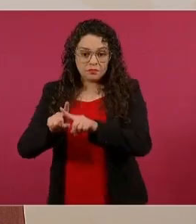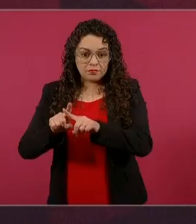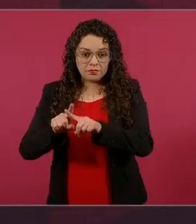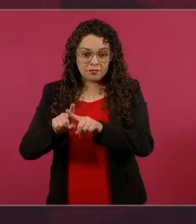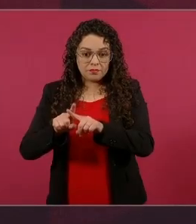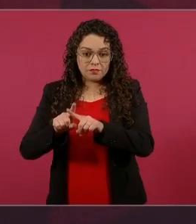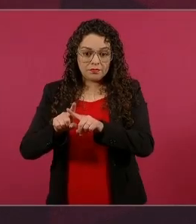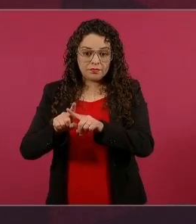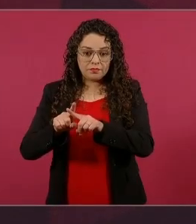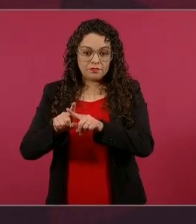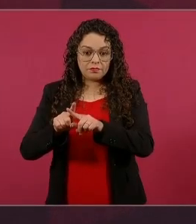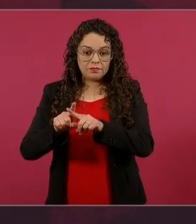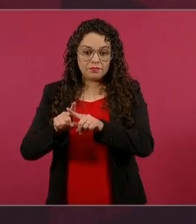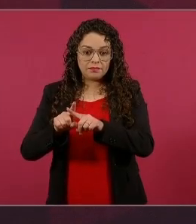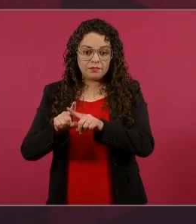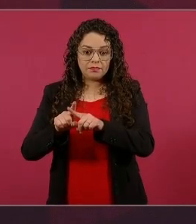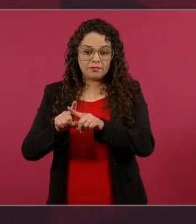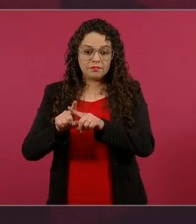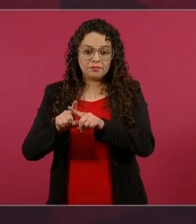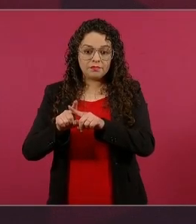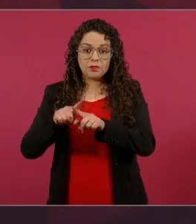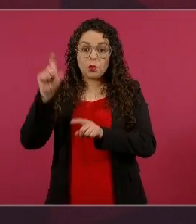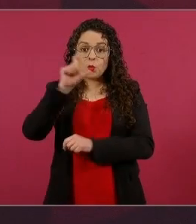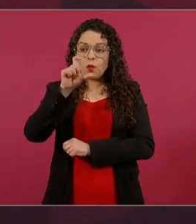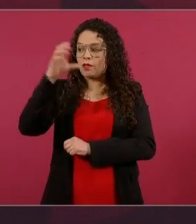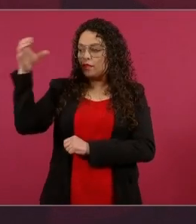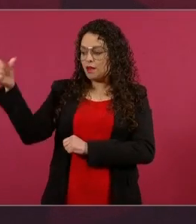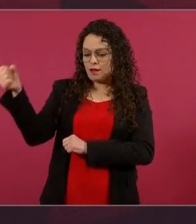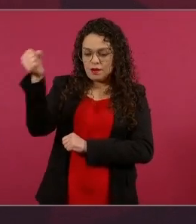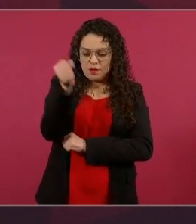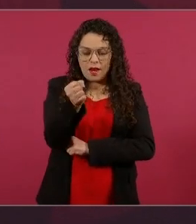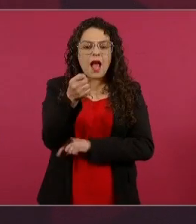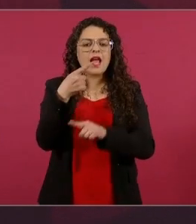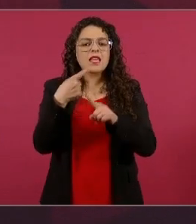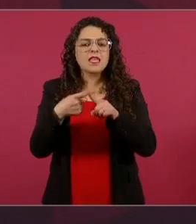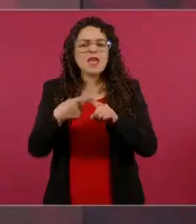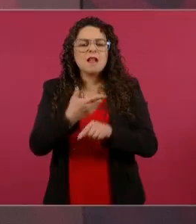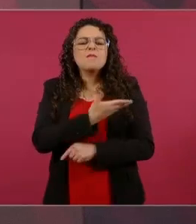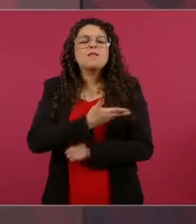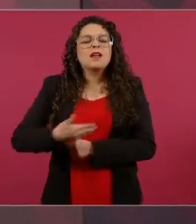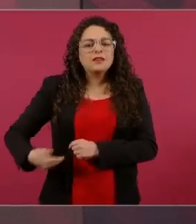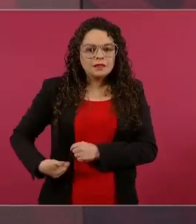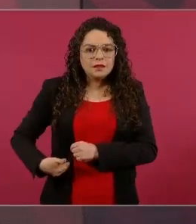entrando Salinas cuando termina